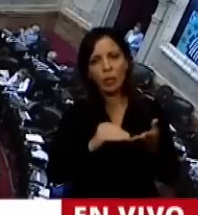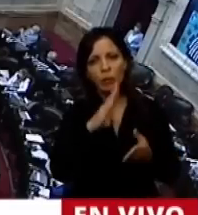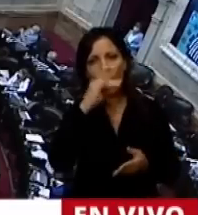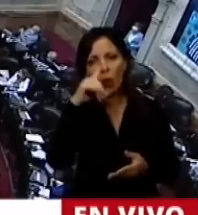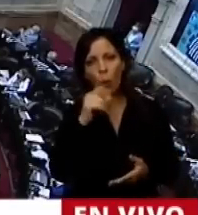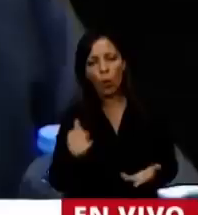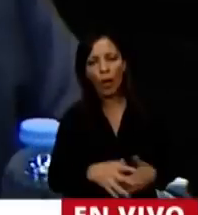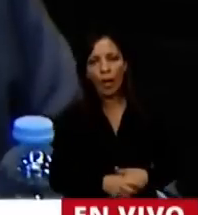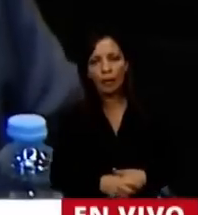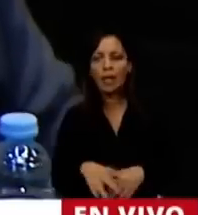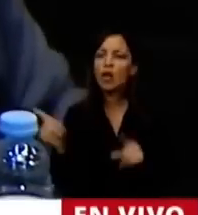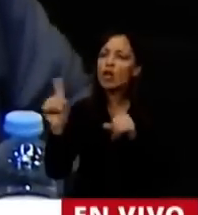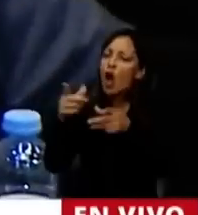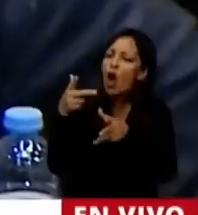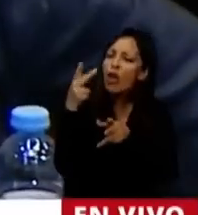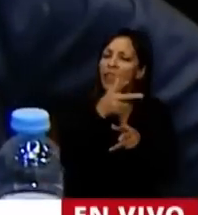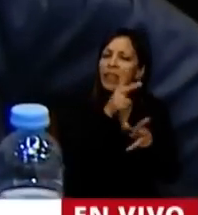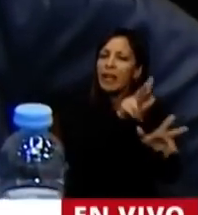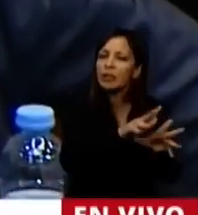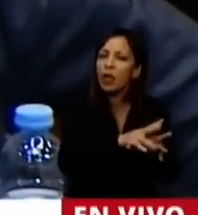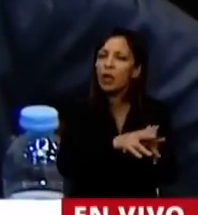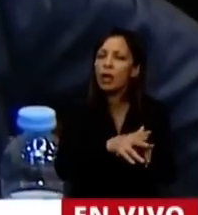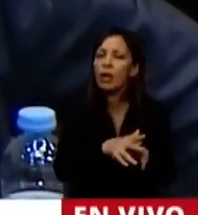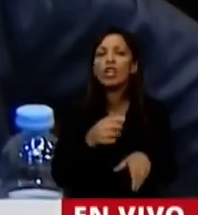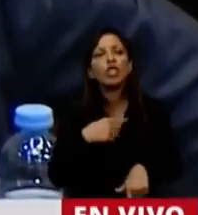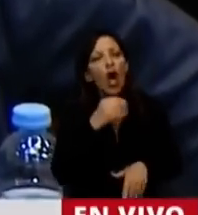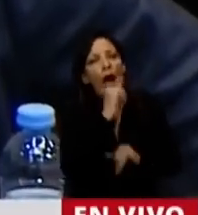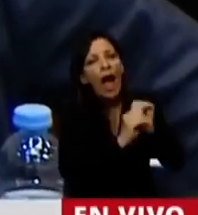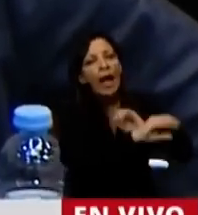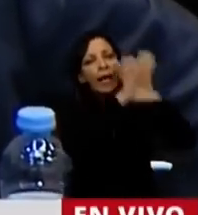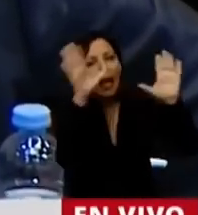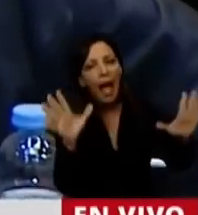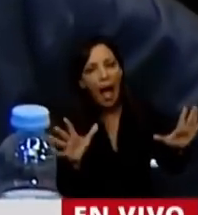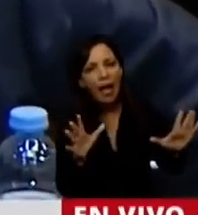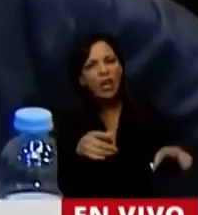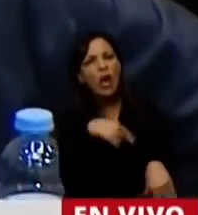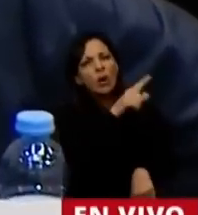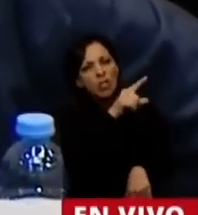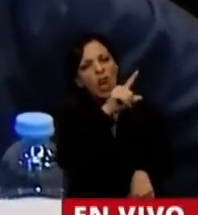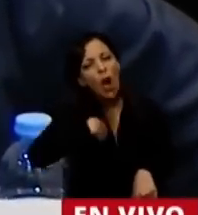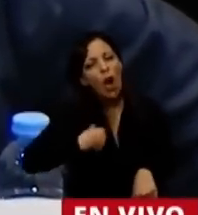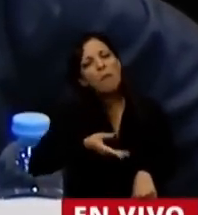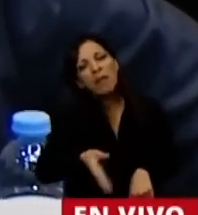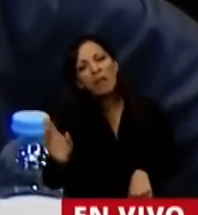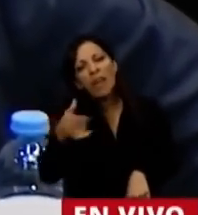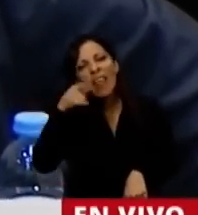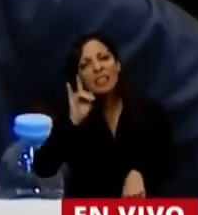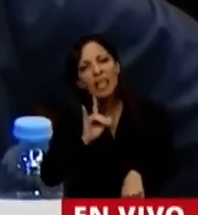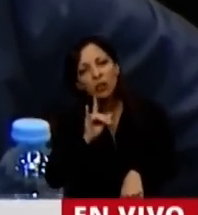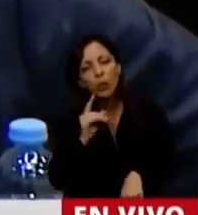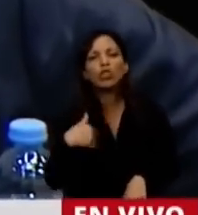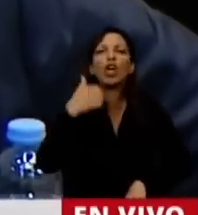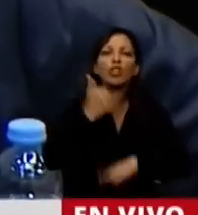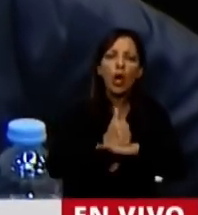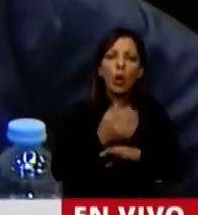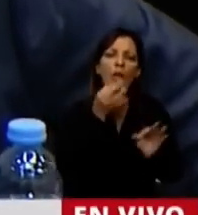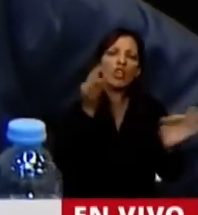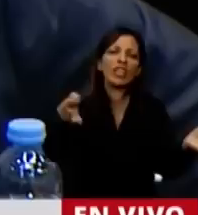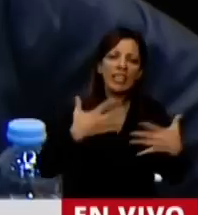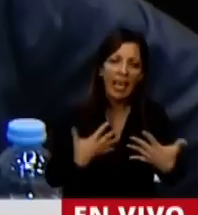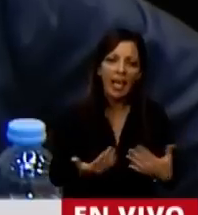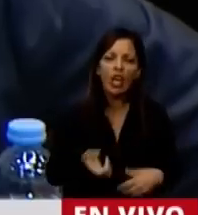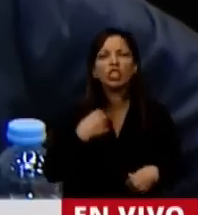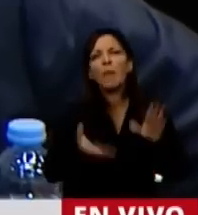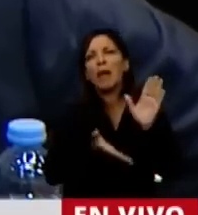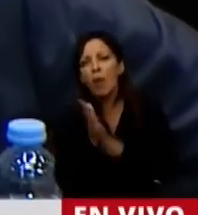No hagan referencias personales, diputado Iglesias, por favor. Bajé a desayunar y estoy presente cuando se me da la gana y no estoy